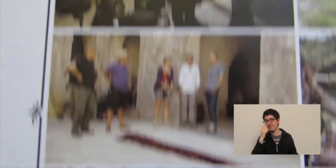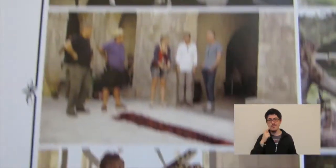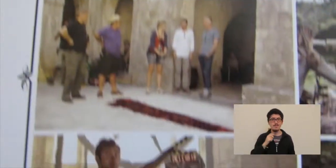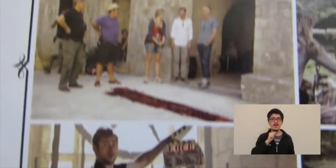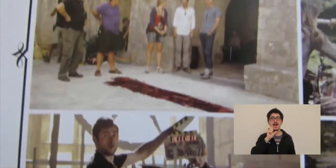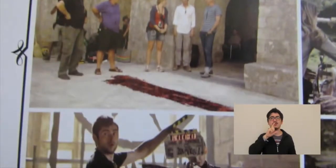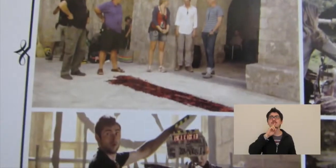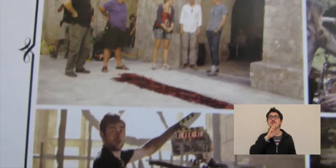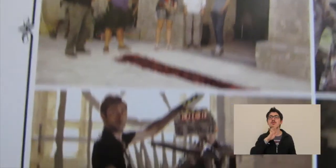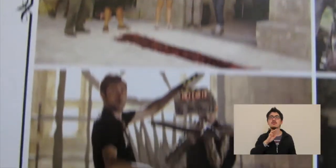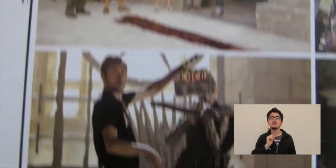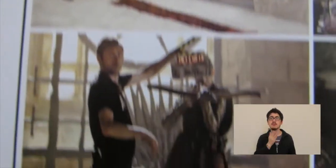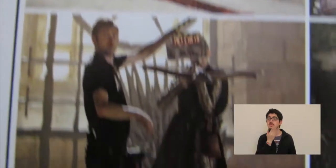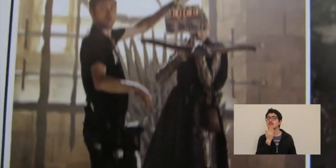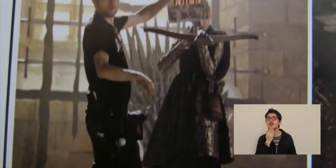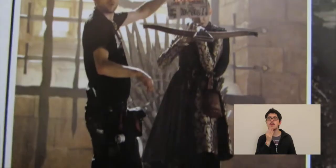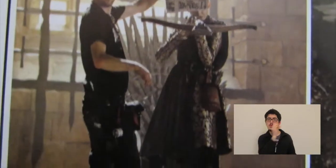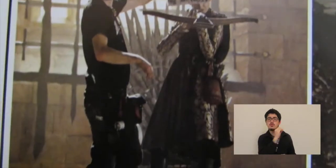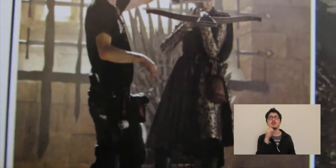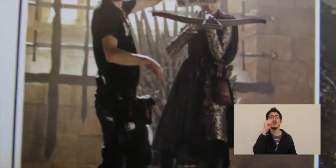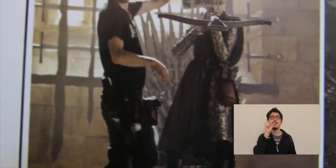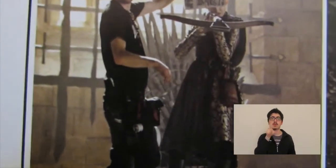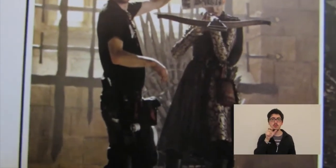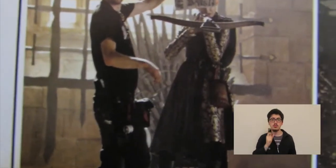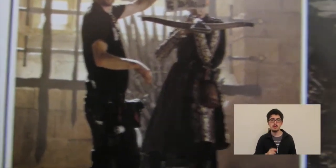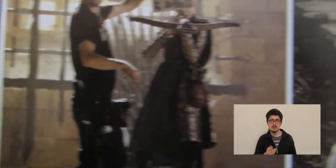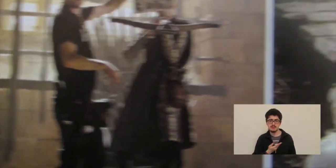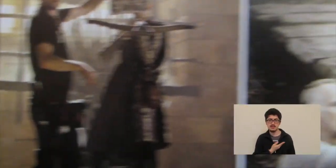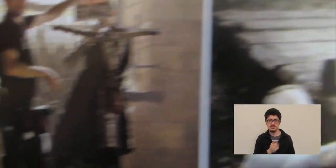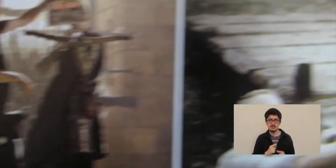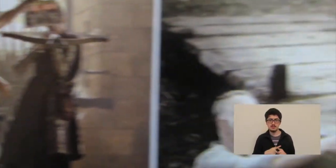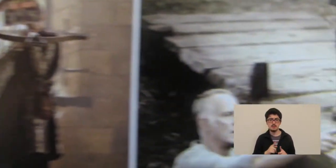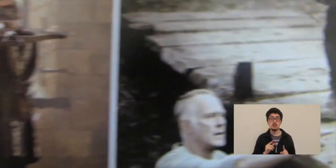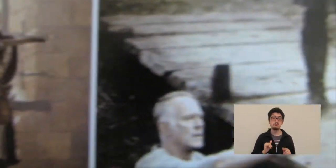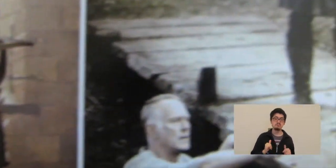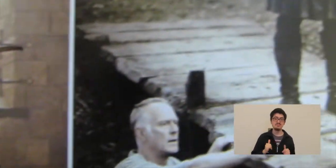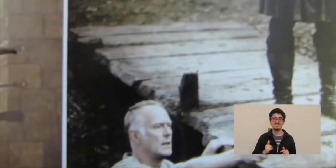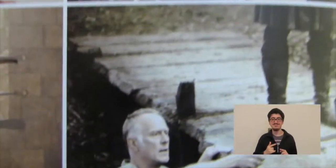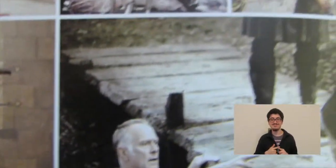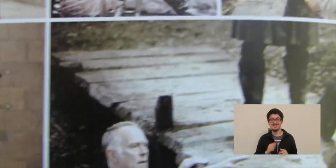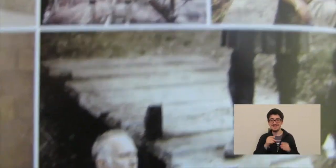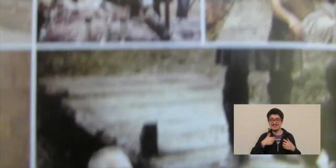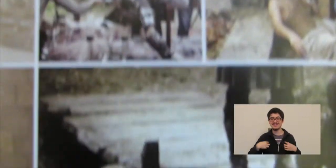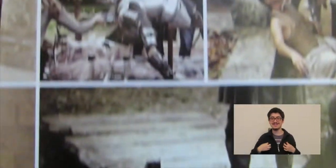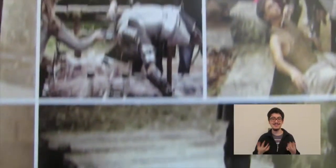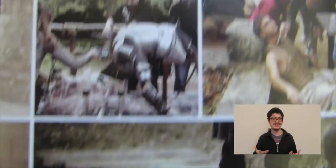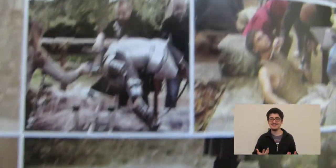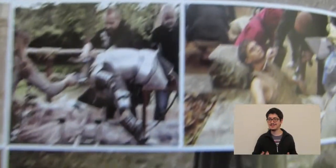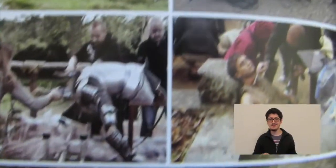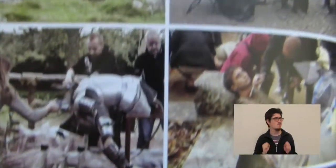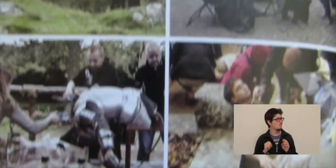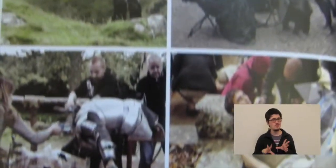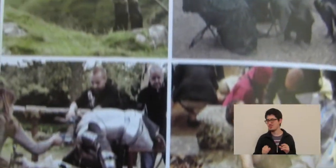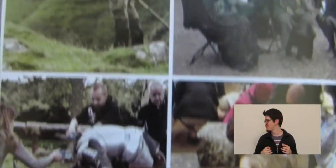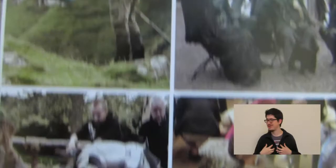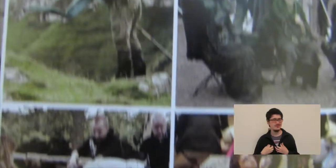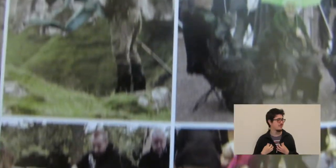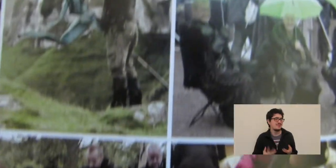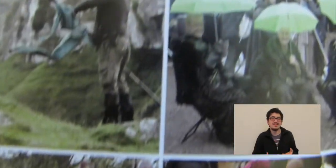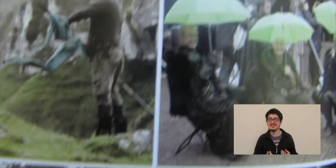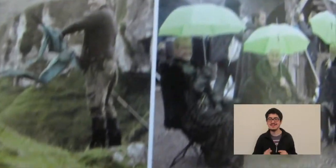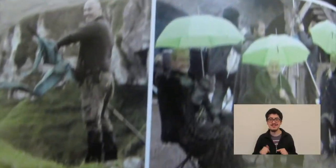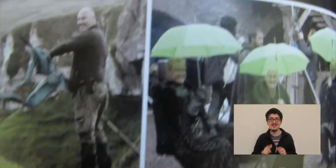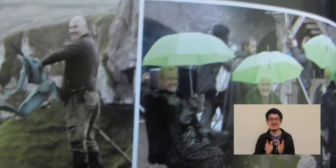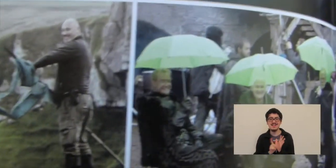actores. También las opiniones de la gente que estuvo encargada de realizar distintos sets o los vestuarios. Y un montón de compilaciones